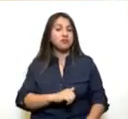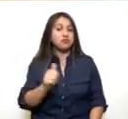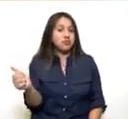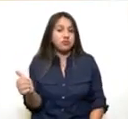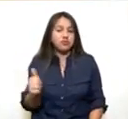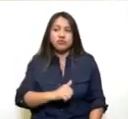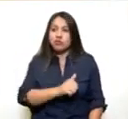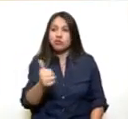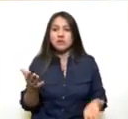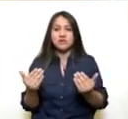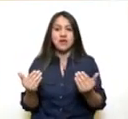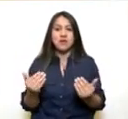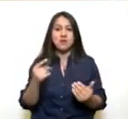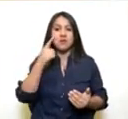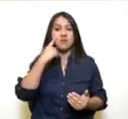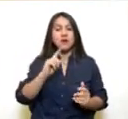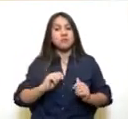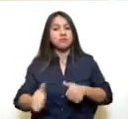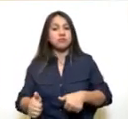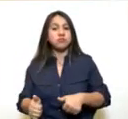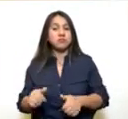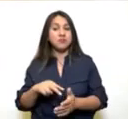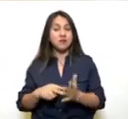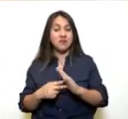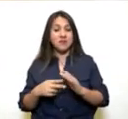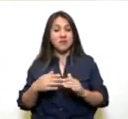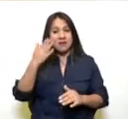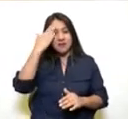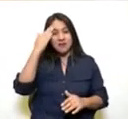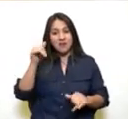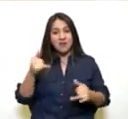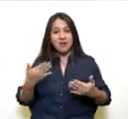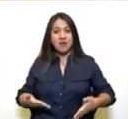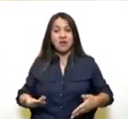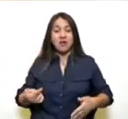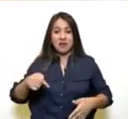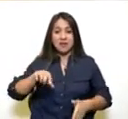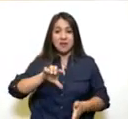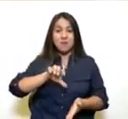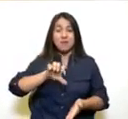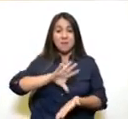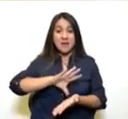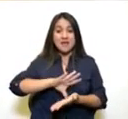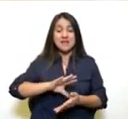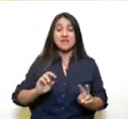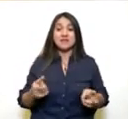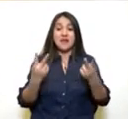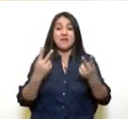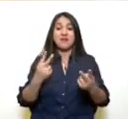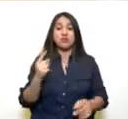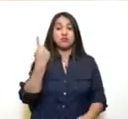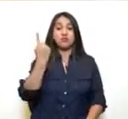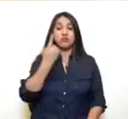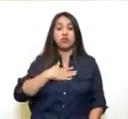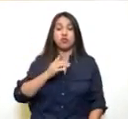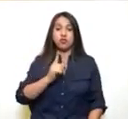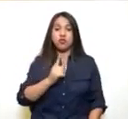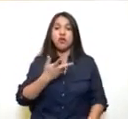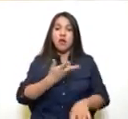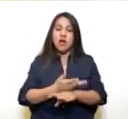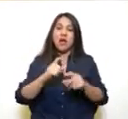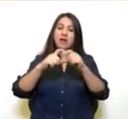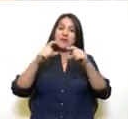para salir de esto creo que en este país nadie se puede salvar solo nosotros tenemos un lema